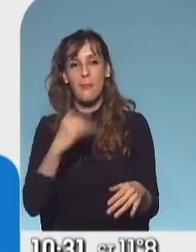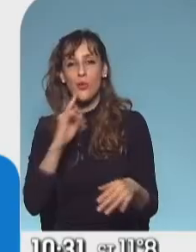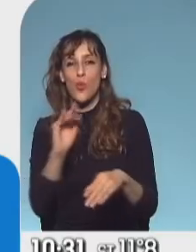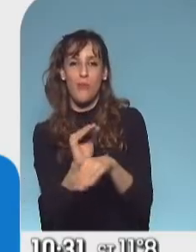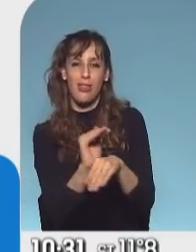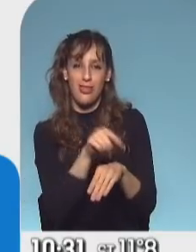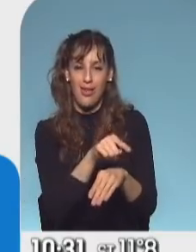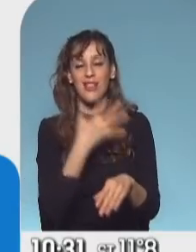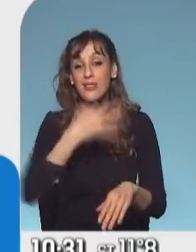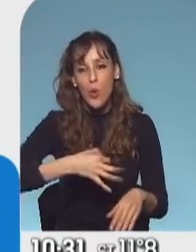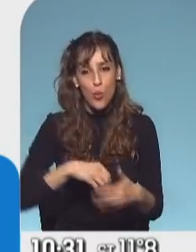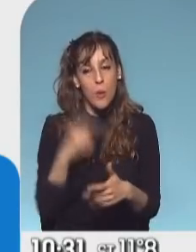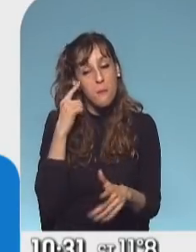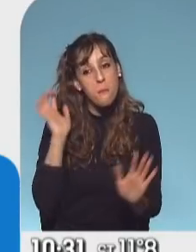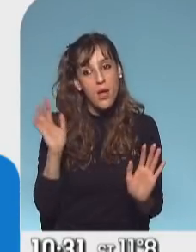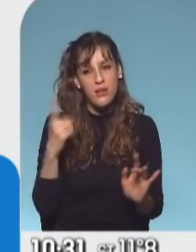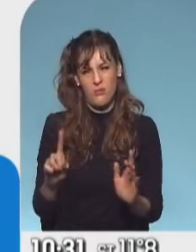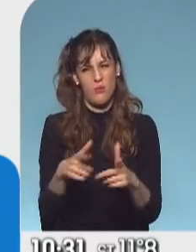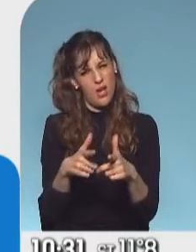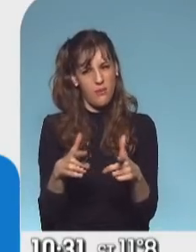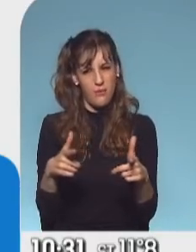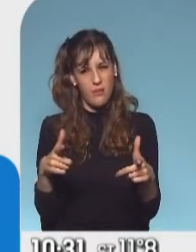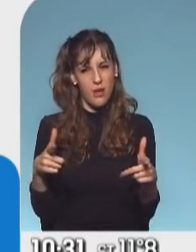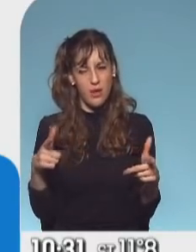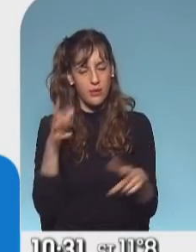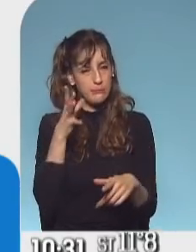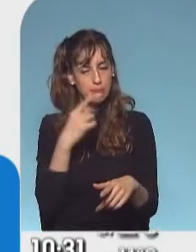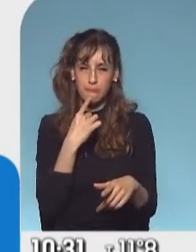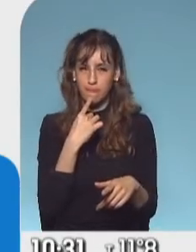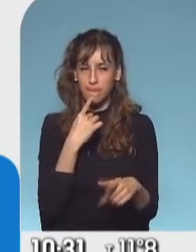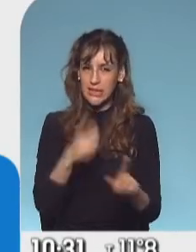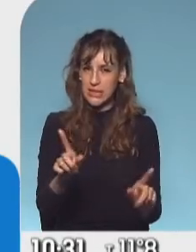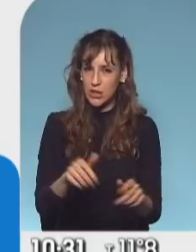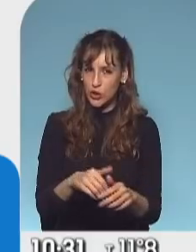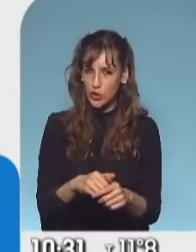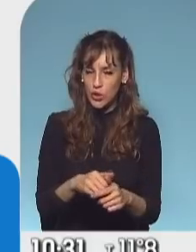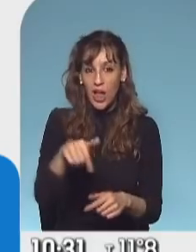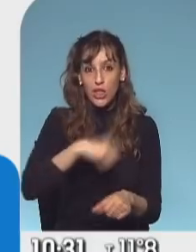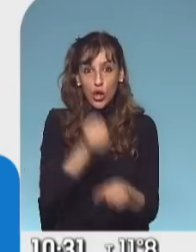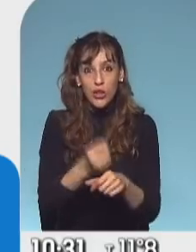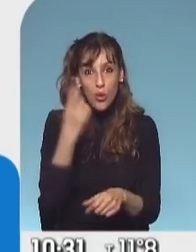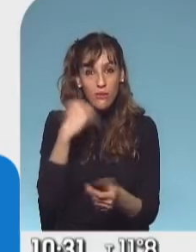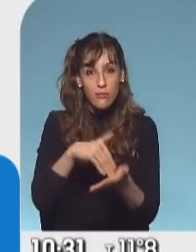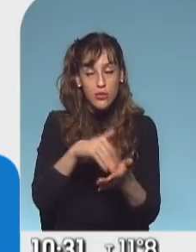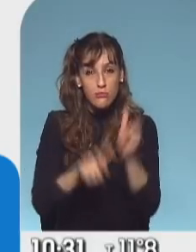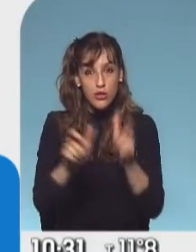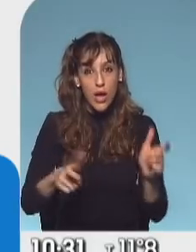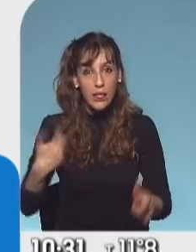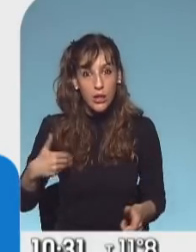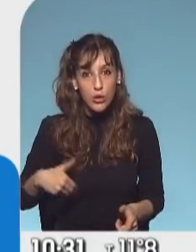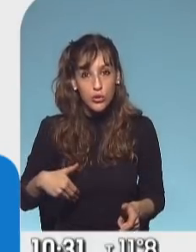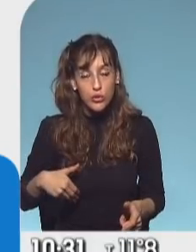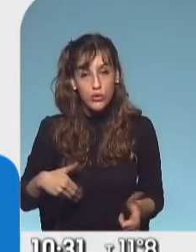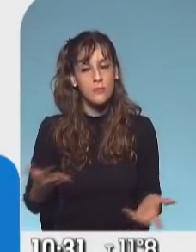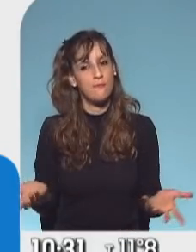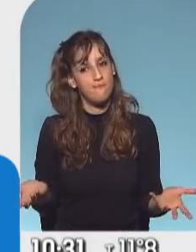esto debe ser la causa. Pero el número siguió creciendo, creciendo, creciendo, y llegamos a 9 millones de argentinos.